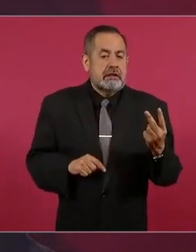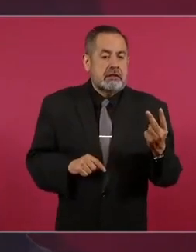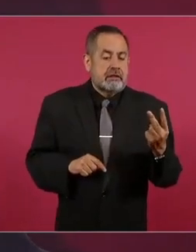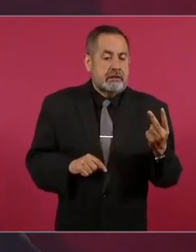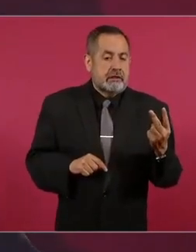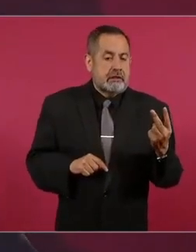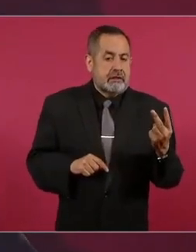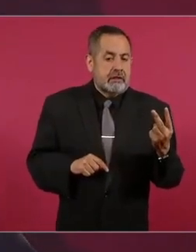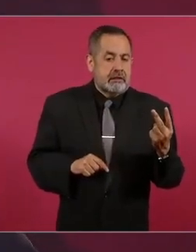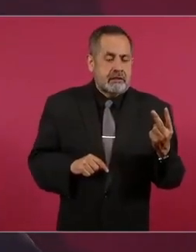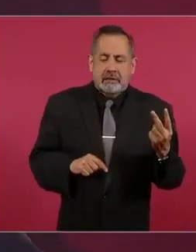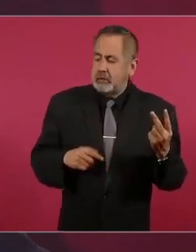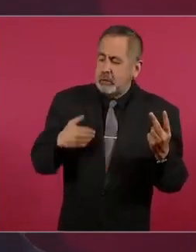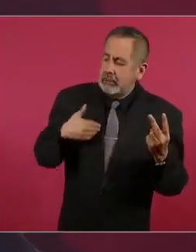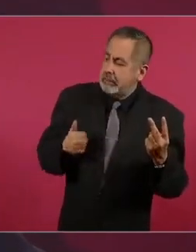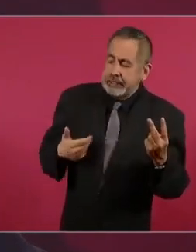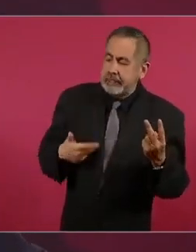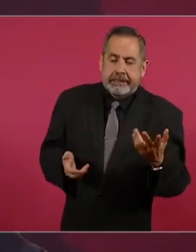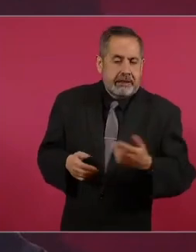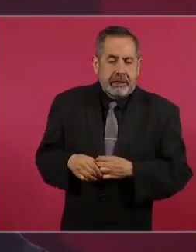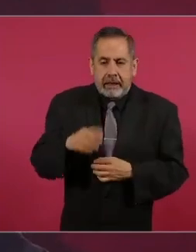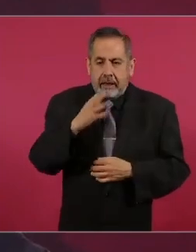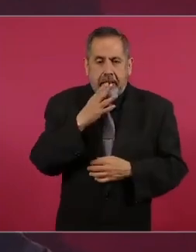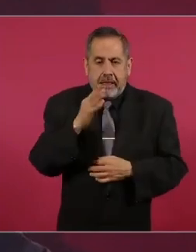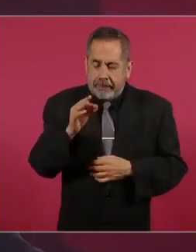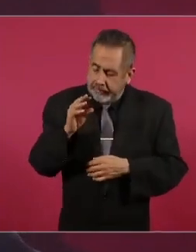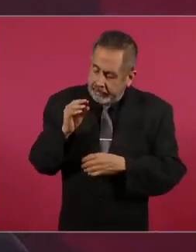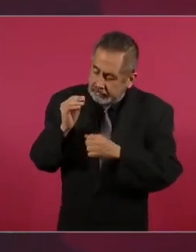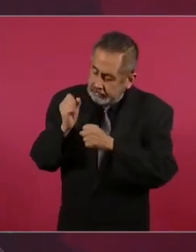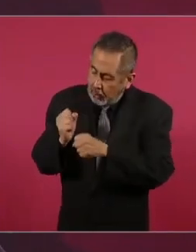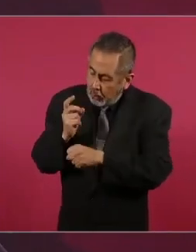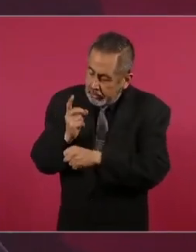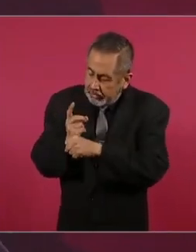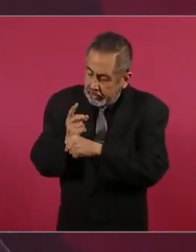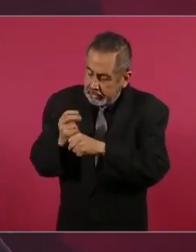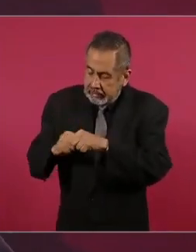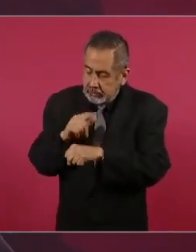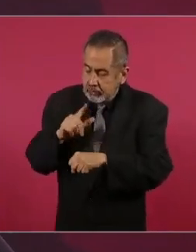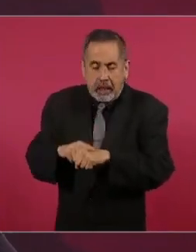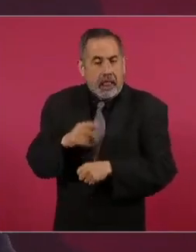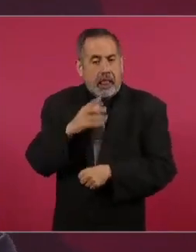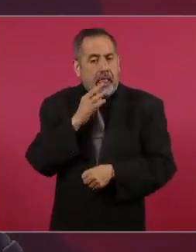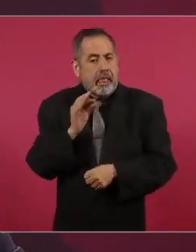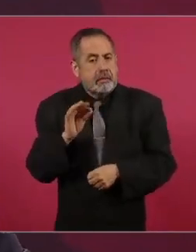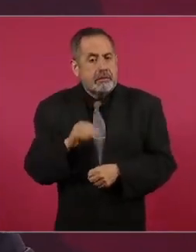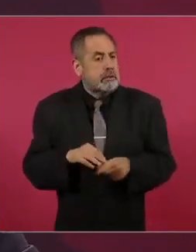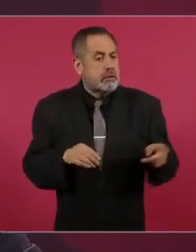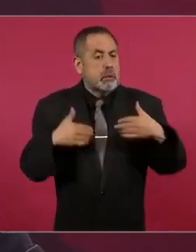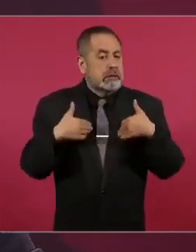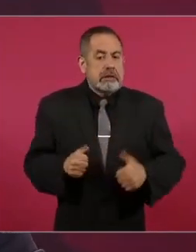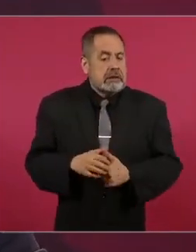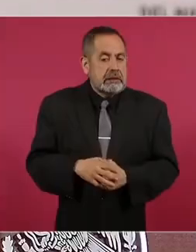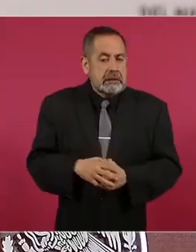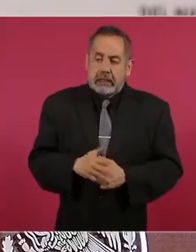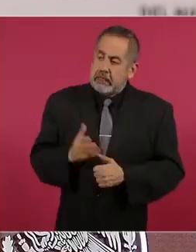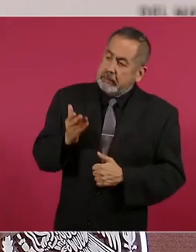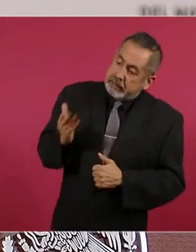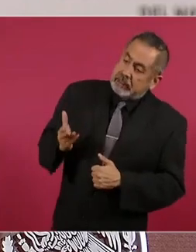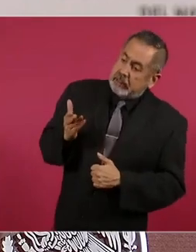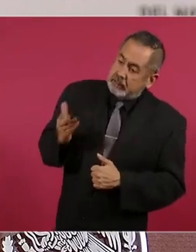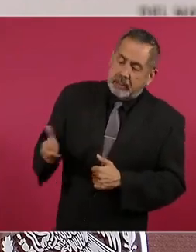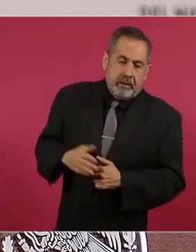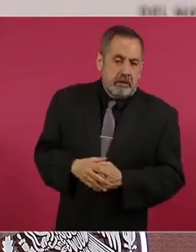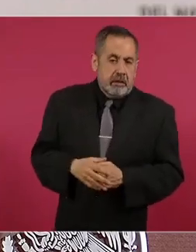pues no se puede entender algo tan simple como lo que acabo de decir. Y está pedido